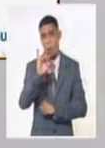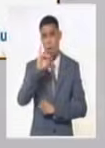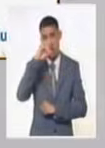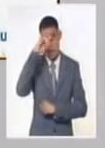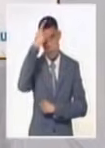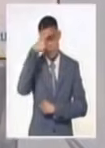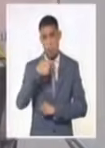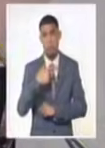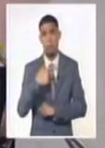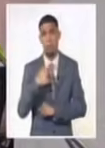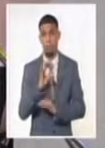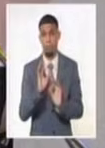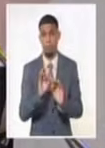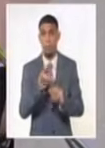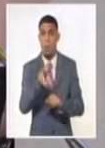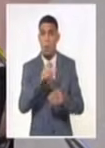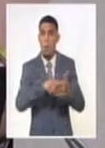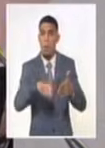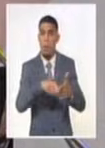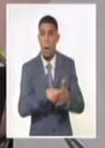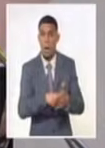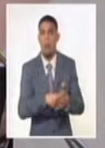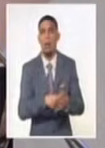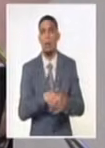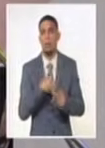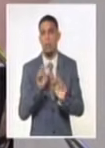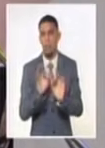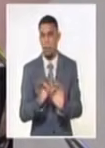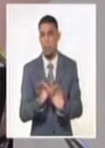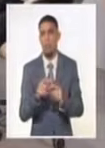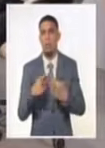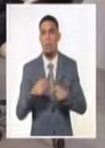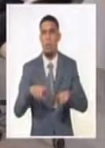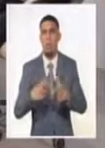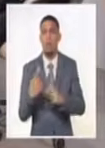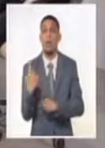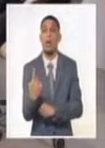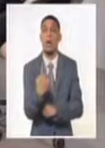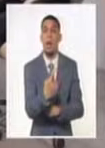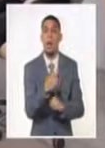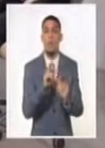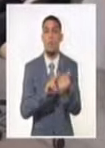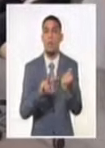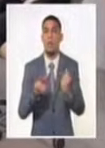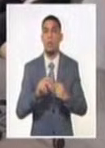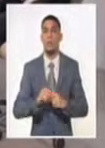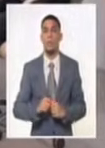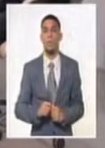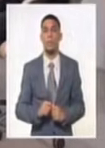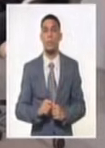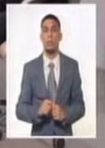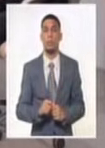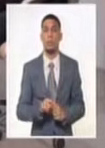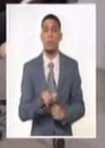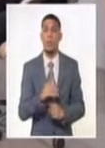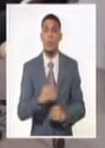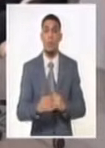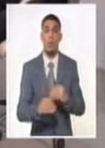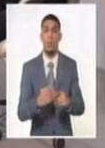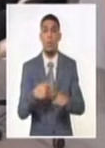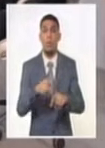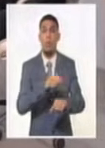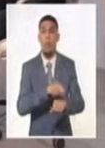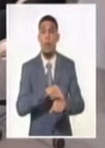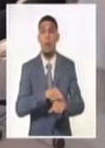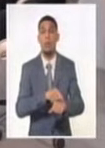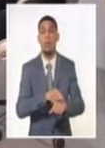usando el capital humano del territorio, las potencialidades, las reservas en los territorios, en un proceso que en otros momentos había que viajar